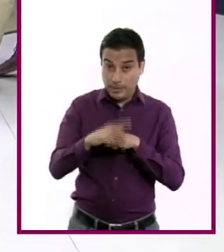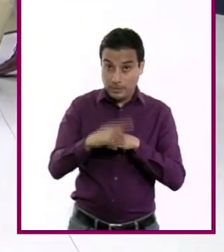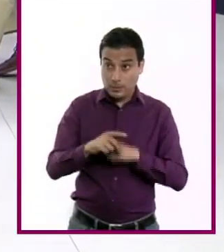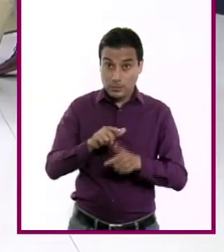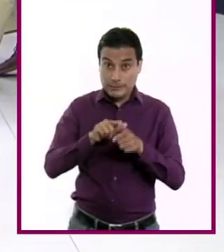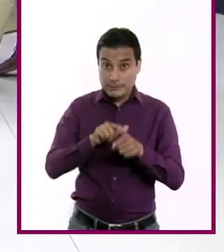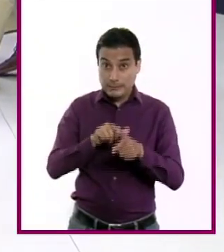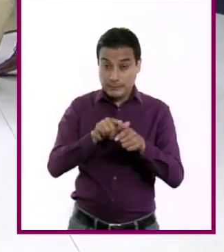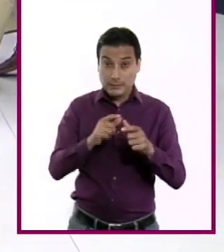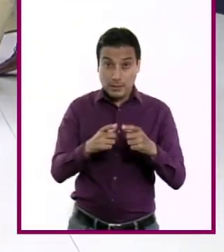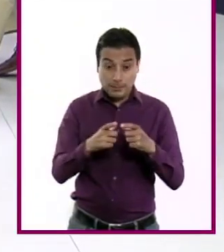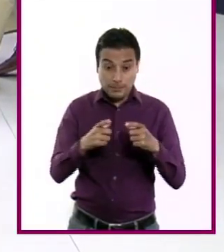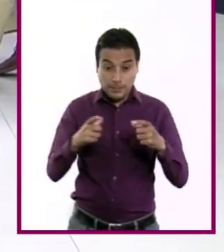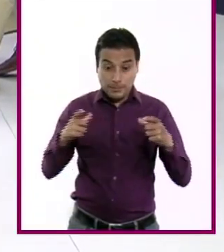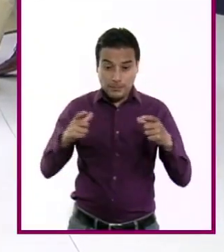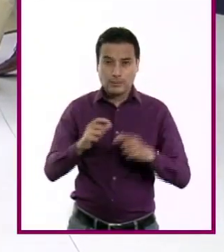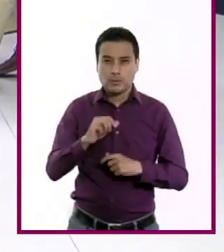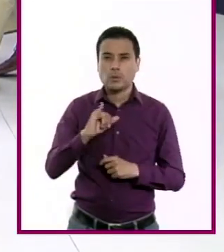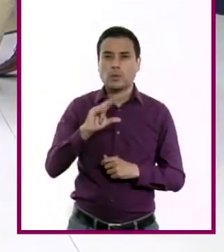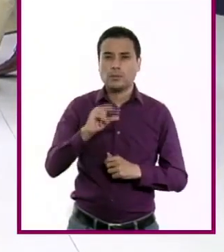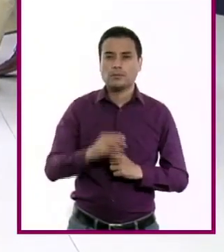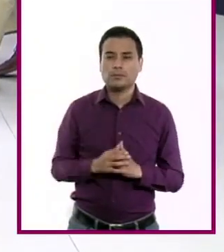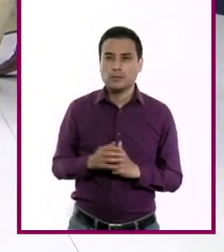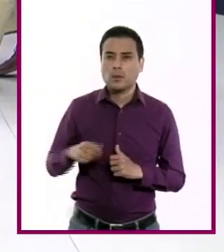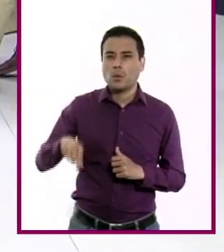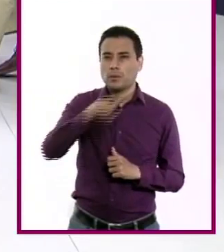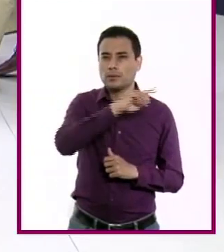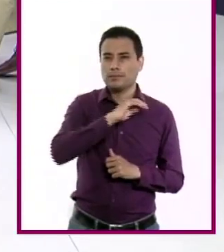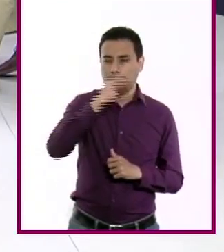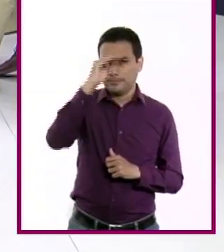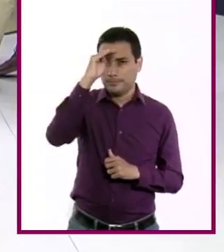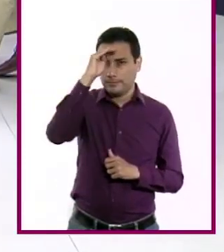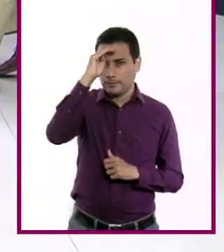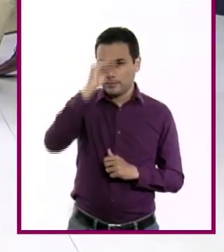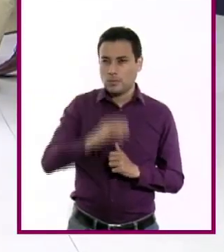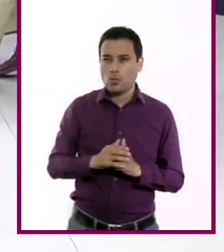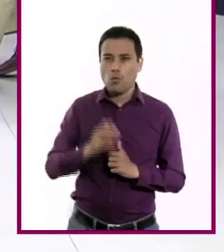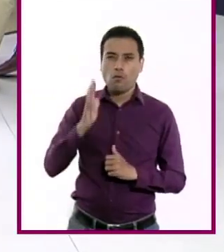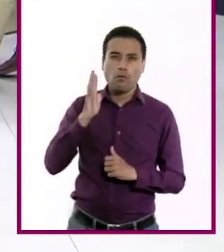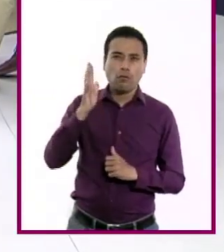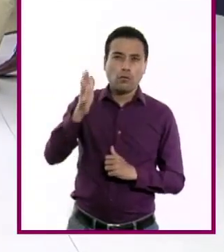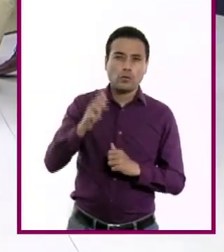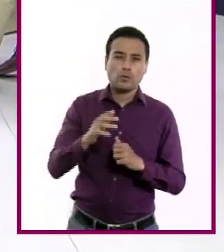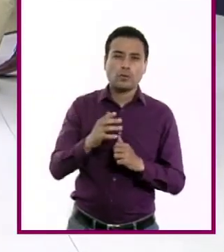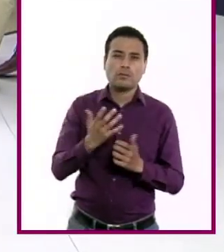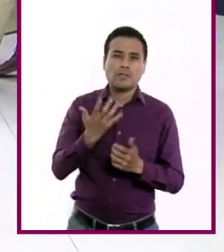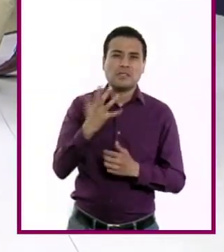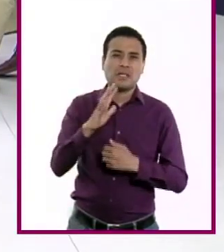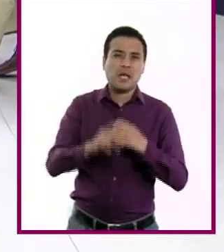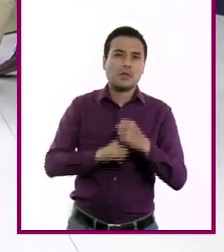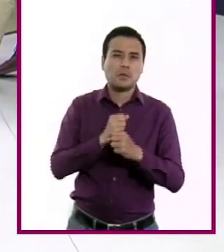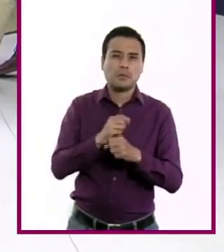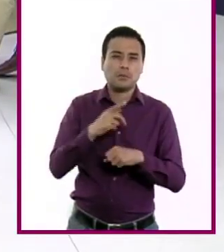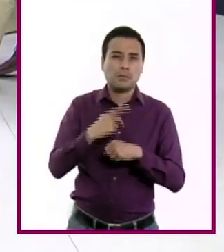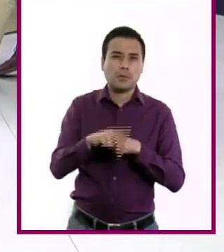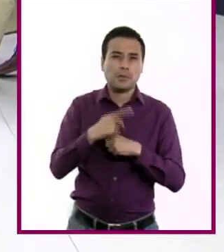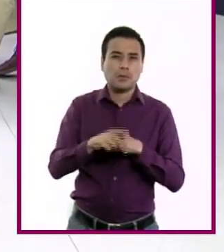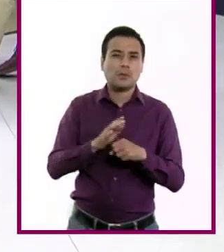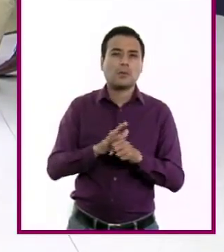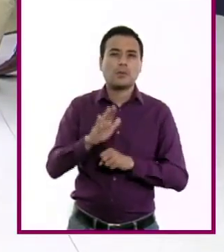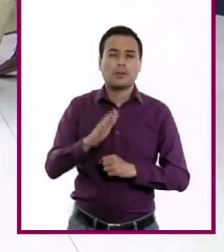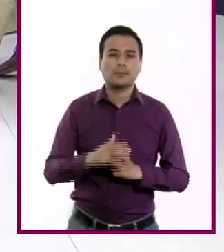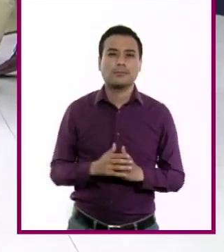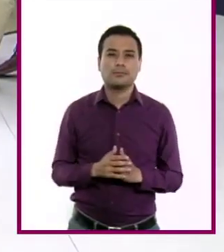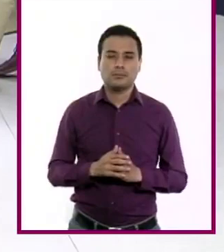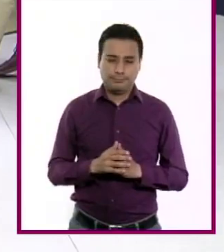en el futuro? ¿Y qué amenazas imaginan que deberemos enfrentar en unos 10 años? Alberto. De